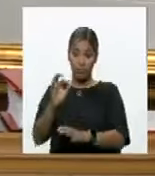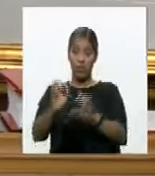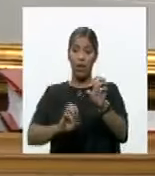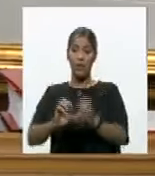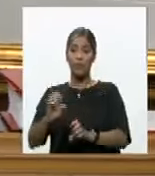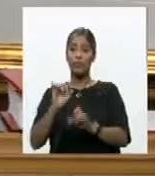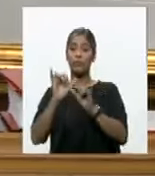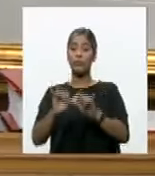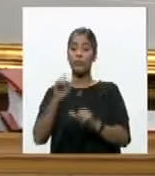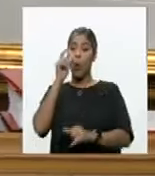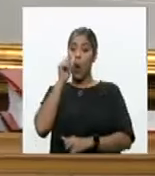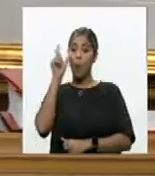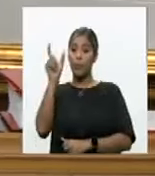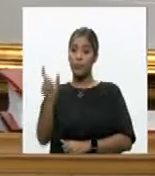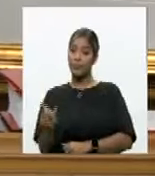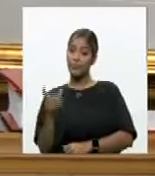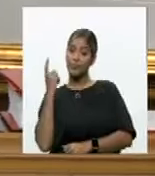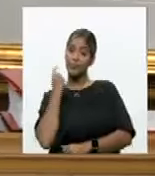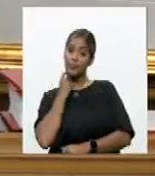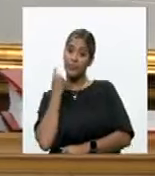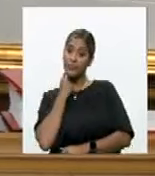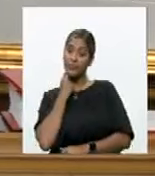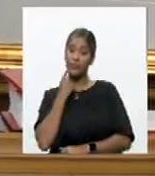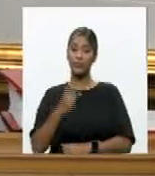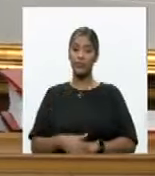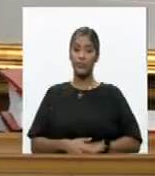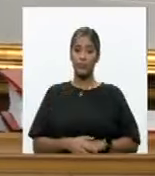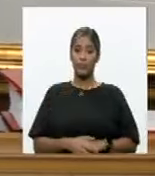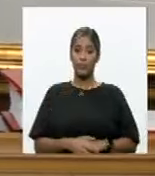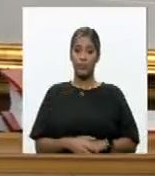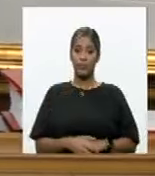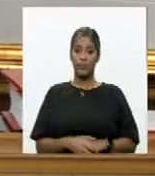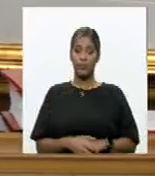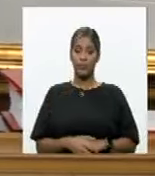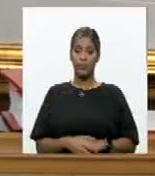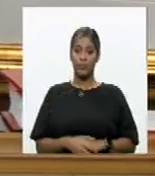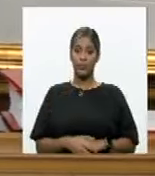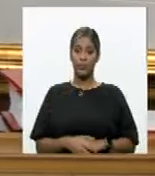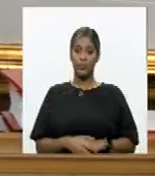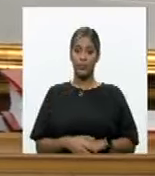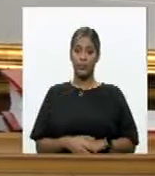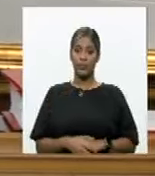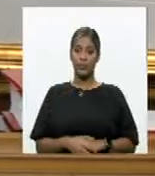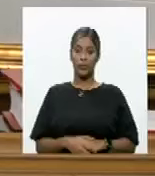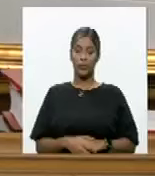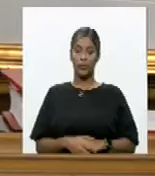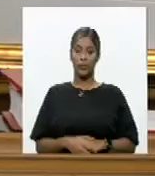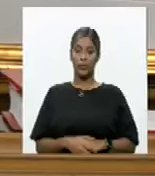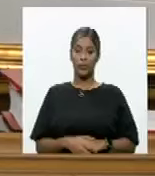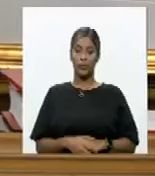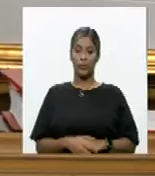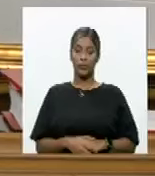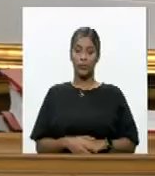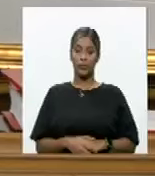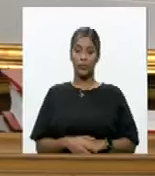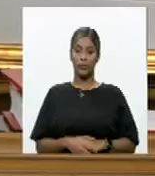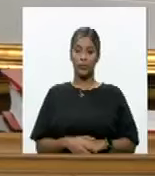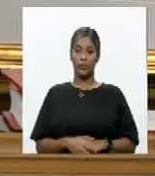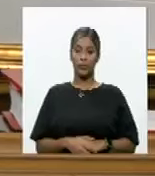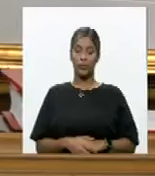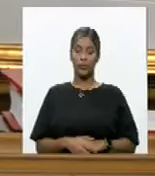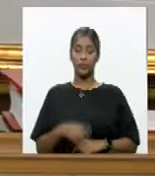del ciudadano doctor Tarek William Saab Halabi como fiscal general de la